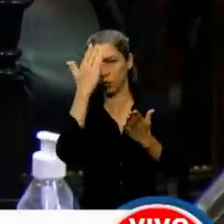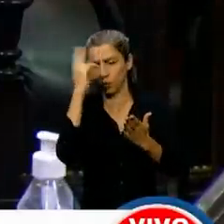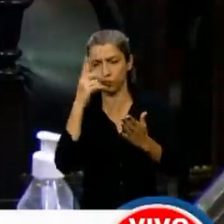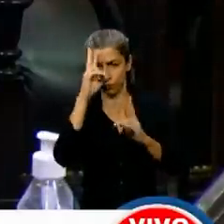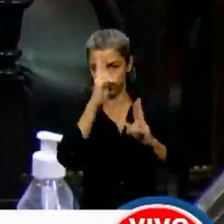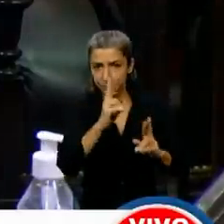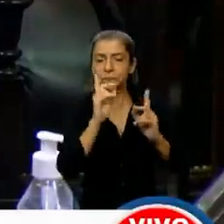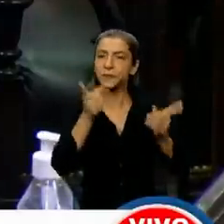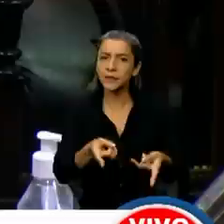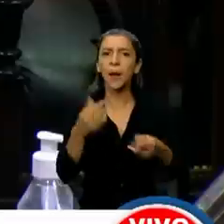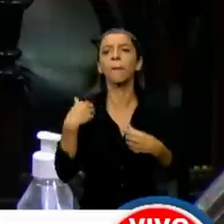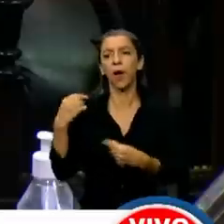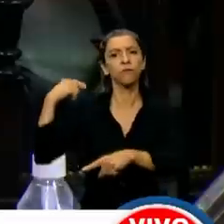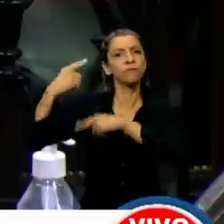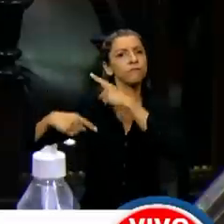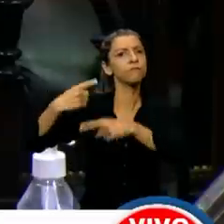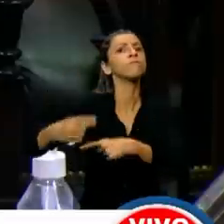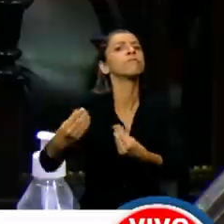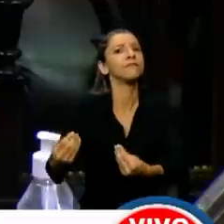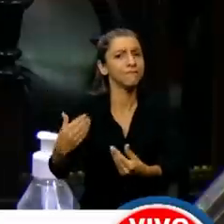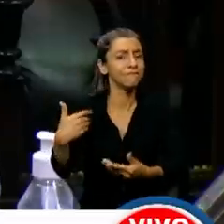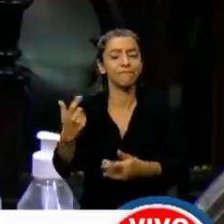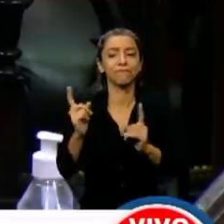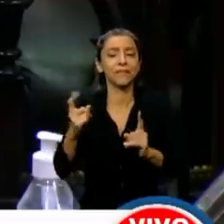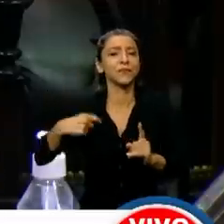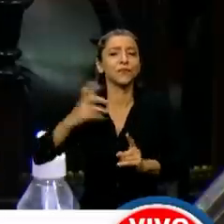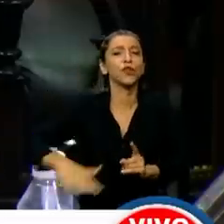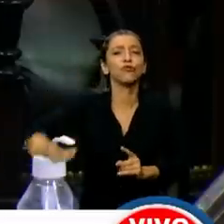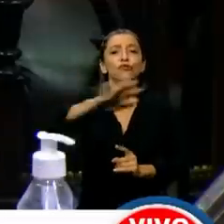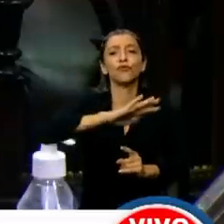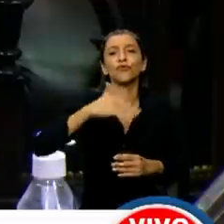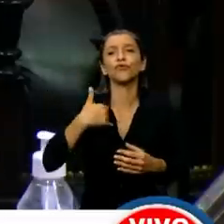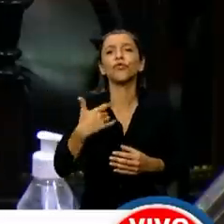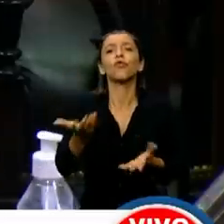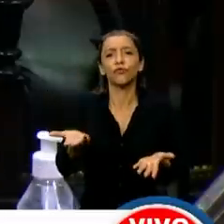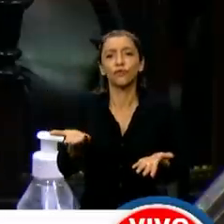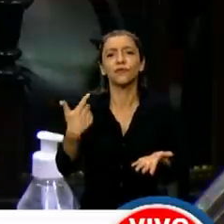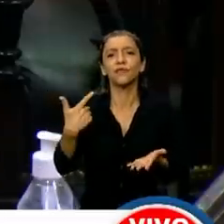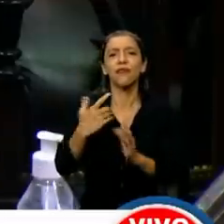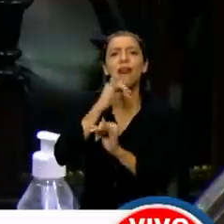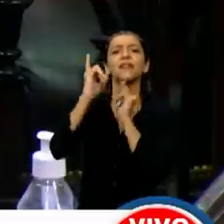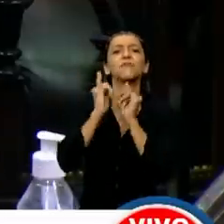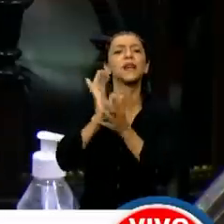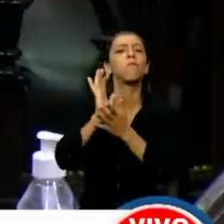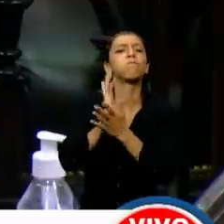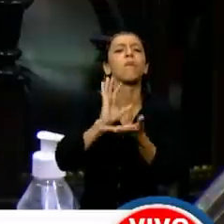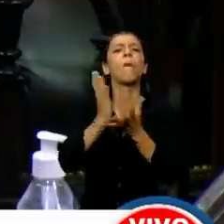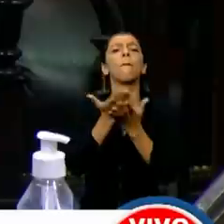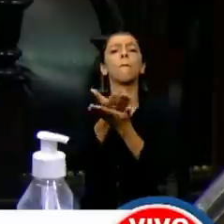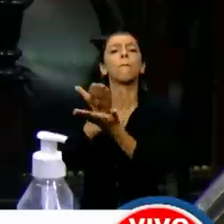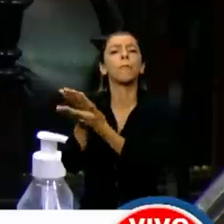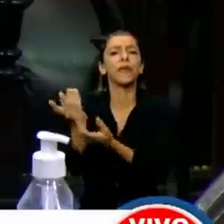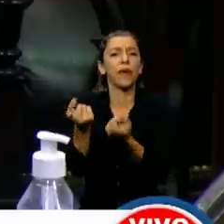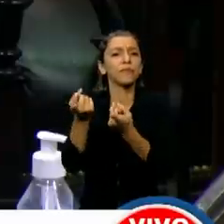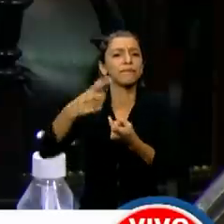que determina que es el pueblo quien instruye al sector público cómo invertir los recursos un legado que está